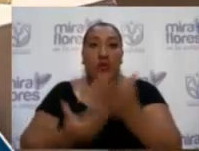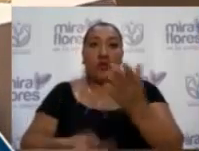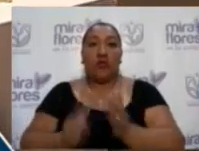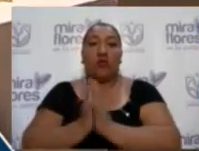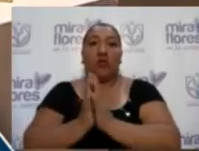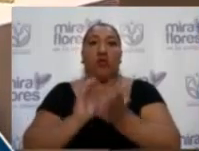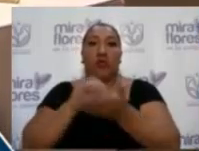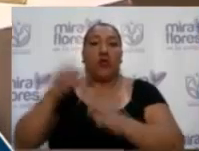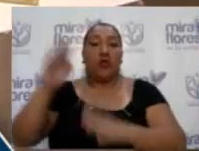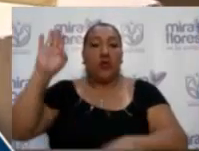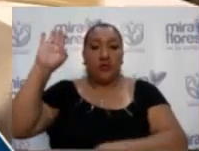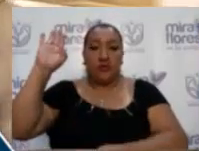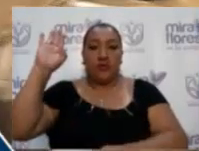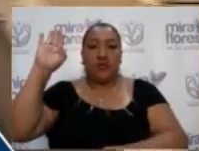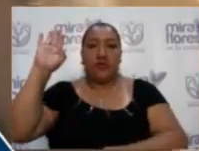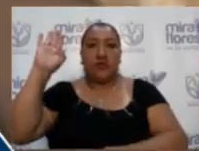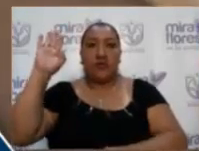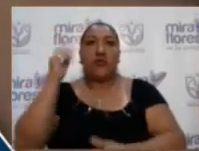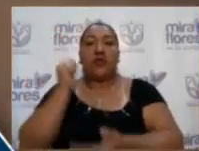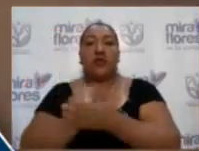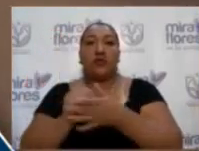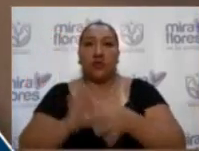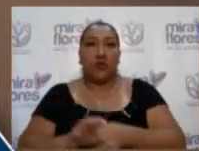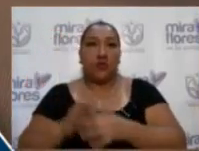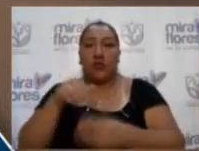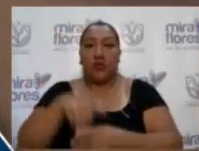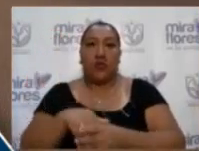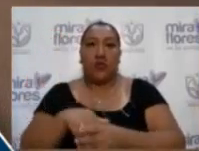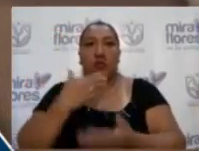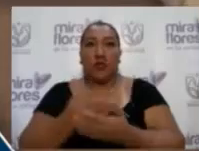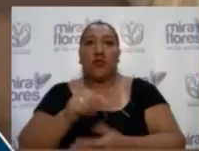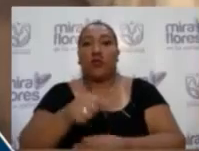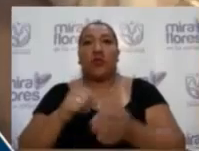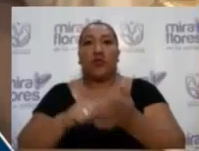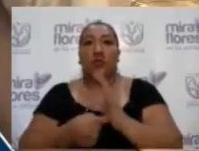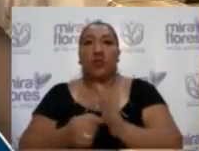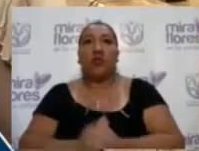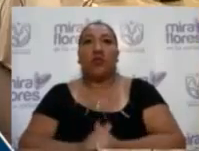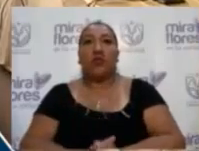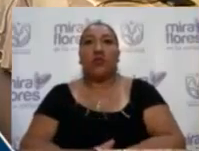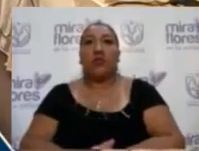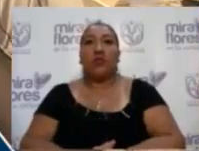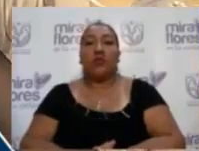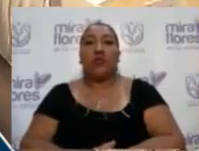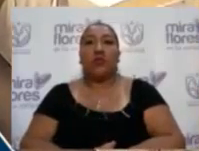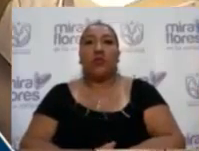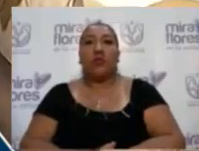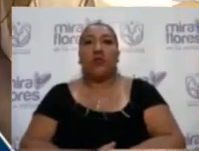en señal de conformidad, se aprueba por unanimidad de votos. Muchas gracias. Vamos al siguiente punto.